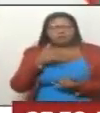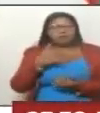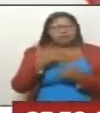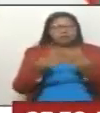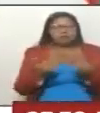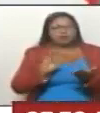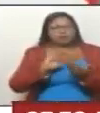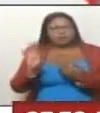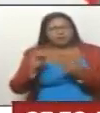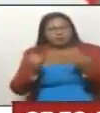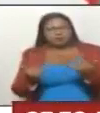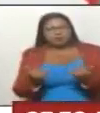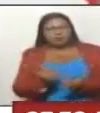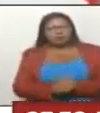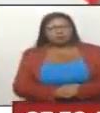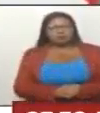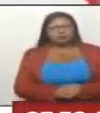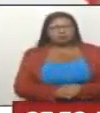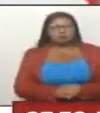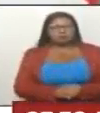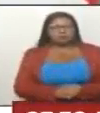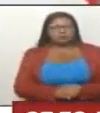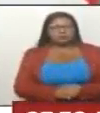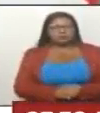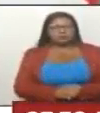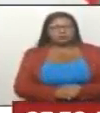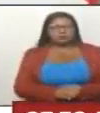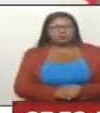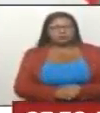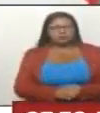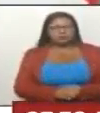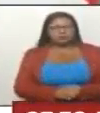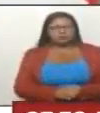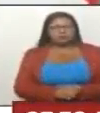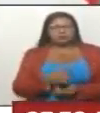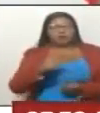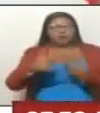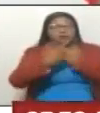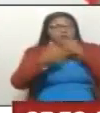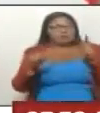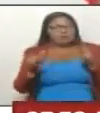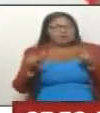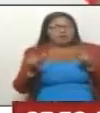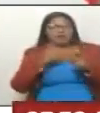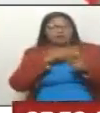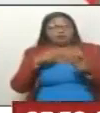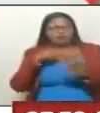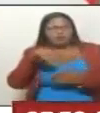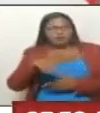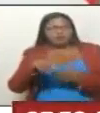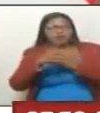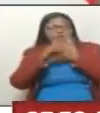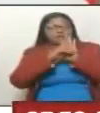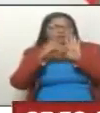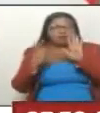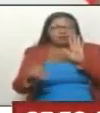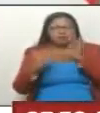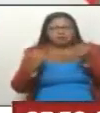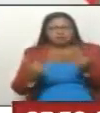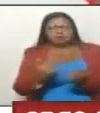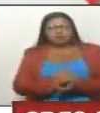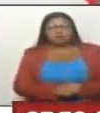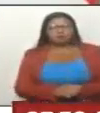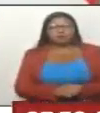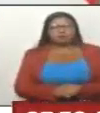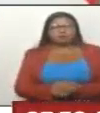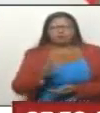patria, los que no le duele las instituciones, de la libertad, de la democracia, del Estado de Derecho, los que no les